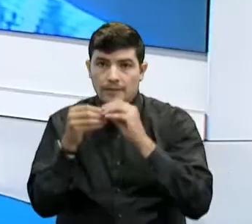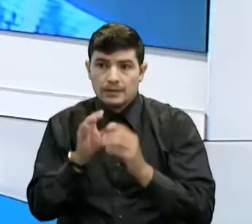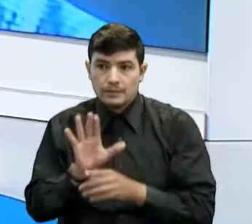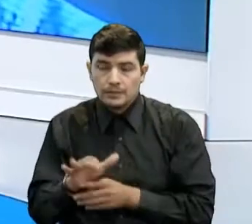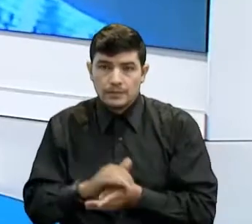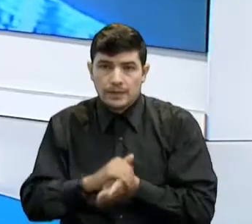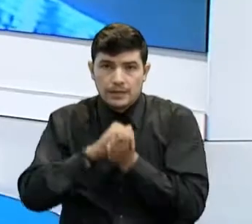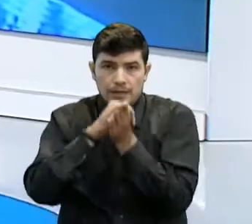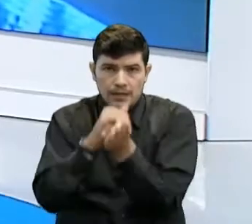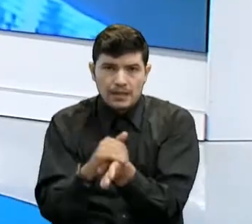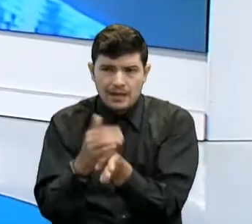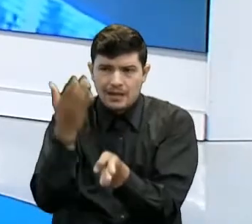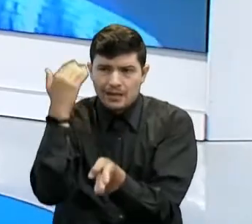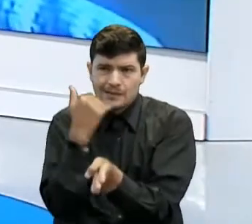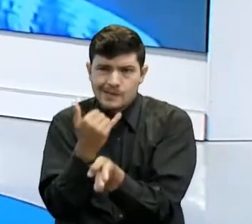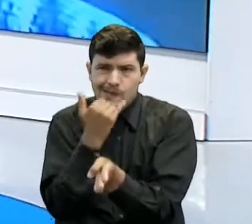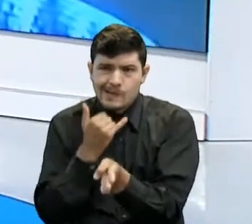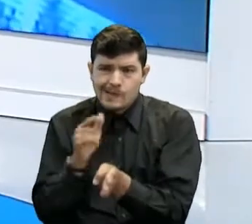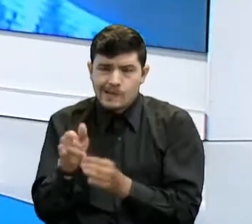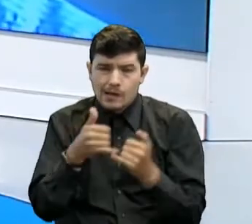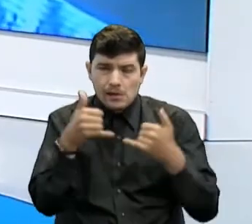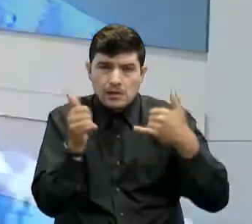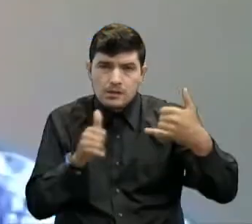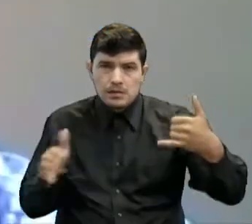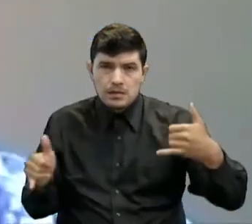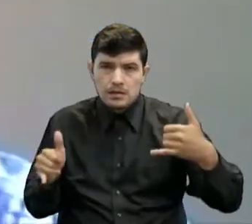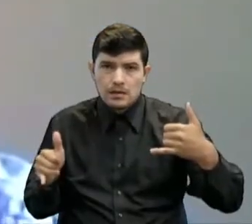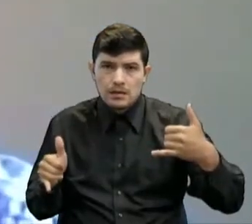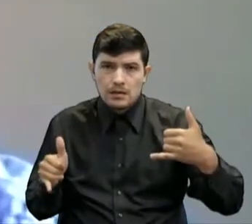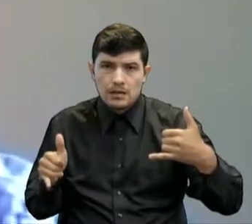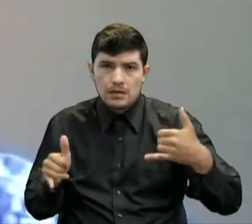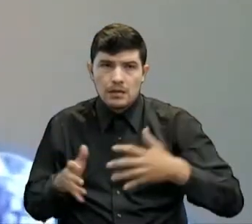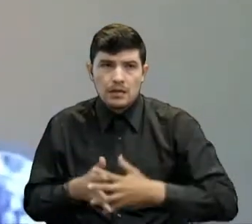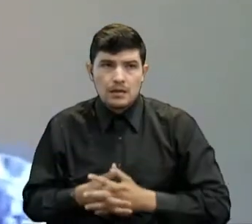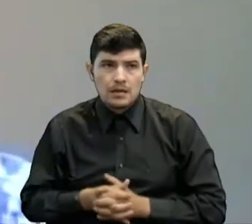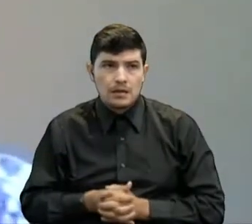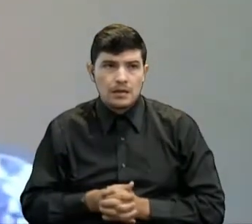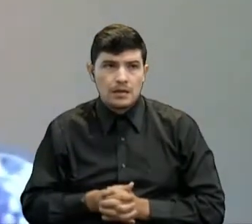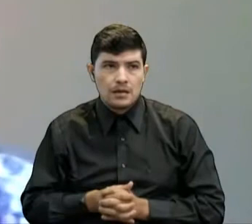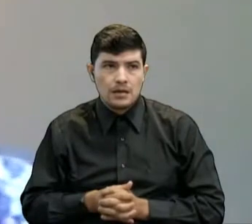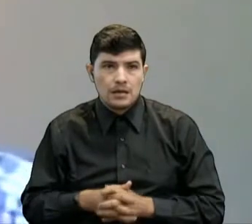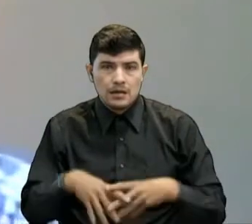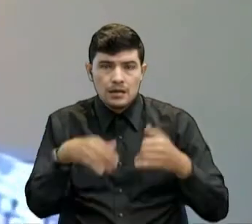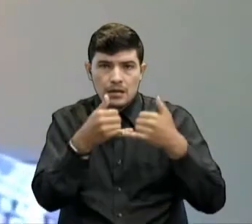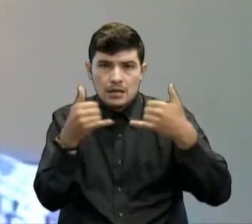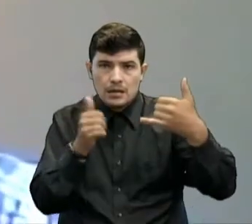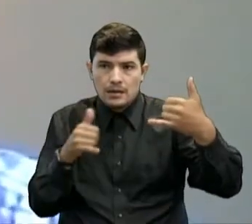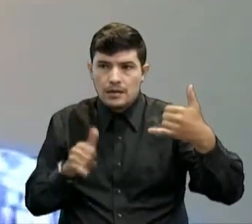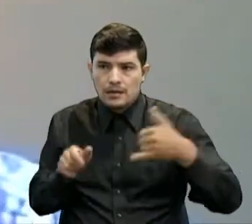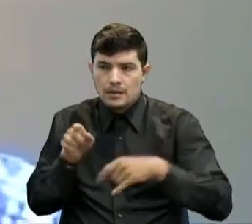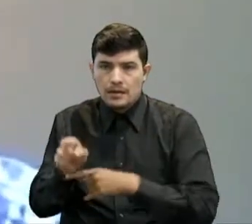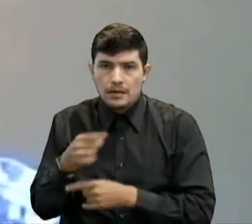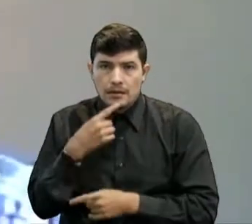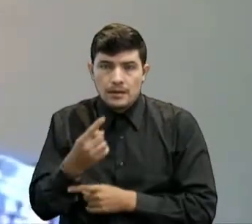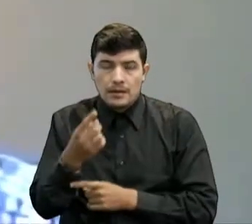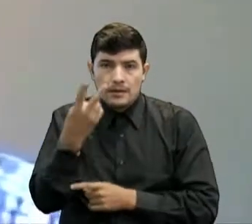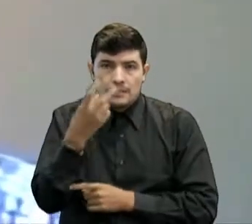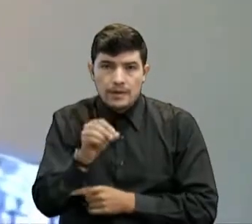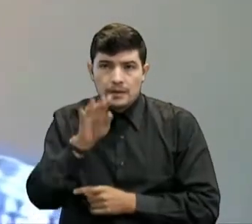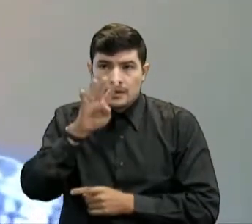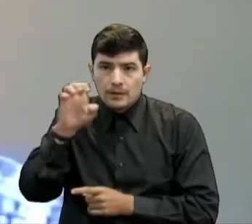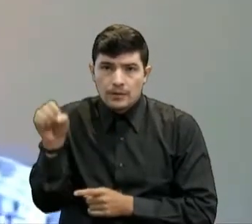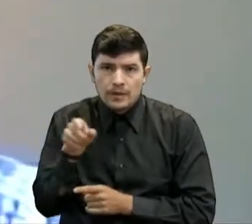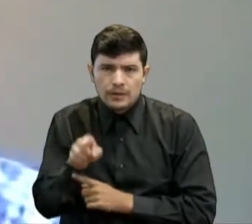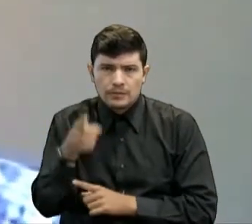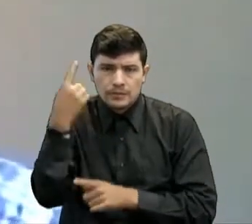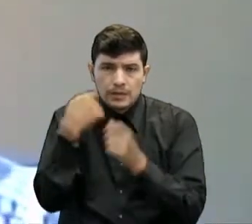metodología fallida que se utilizó para la delimitación de Santurbán, hay una nota 2090 de 2014, declarada viciada por la